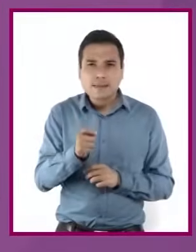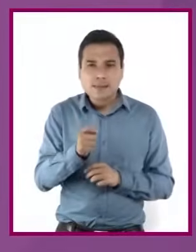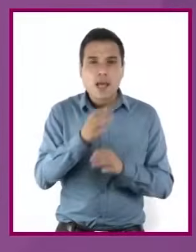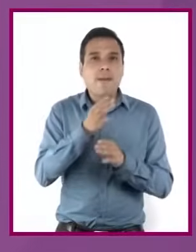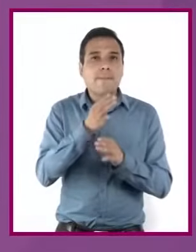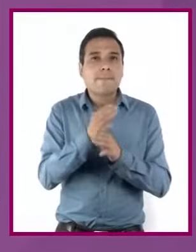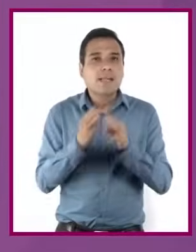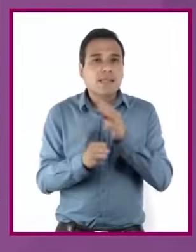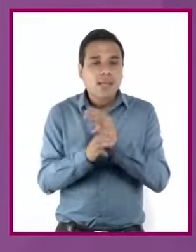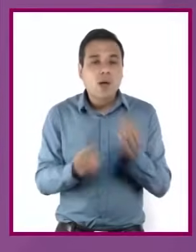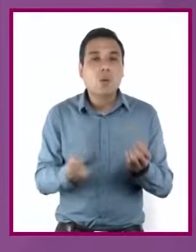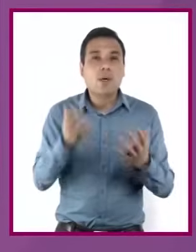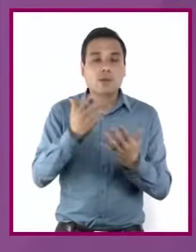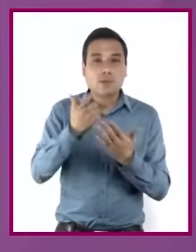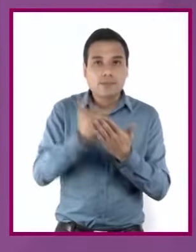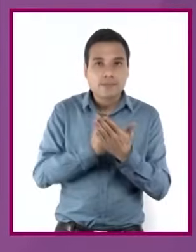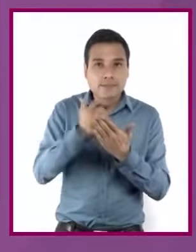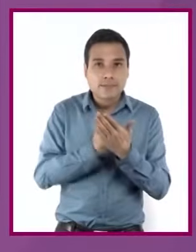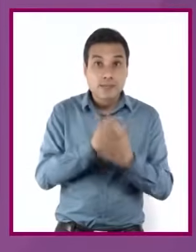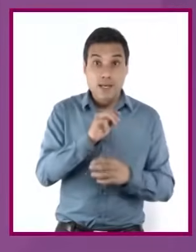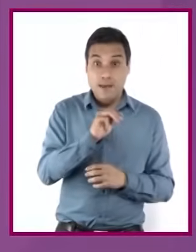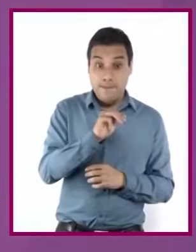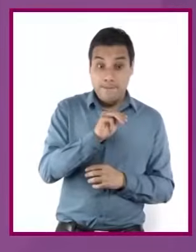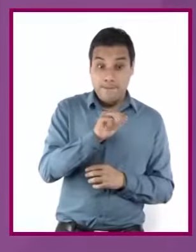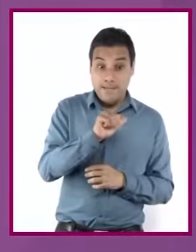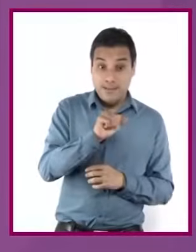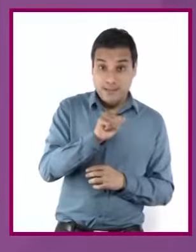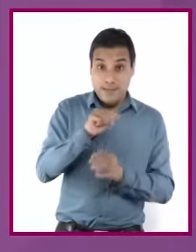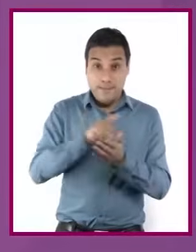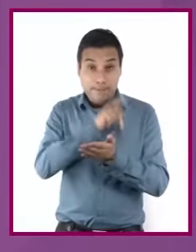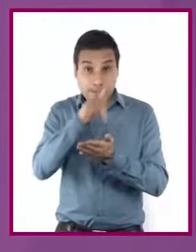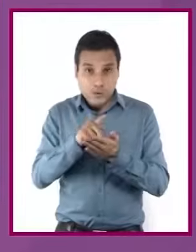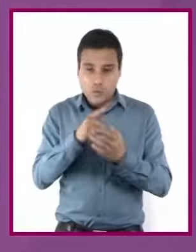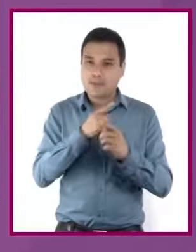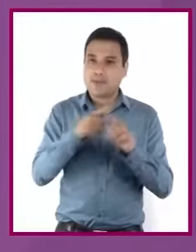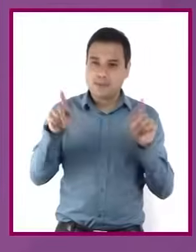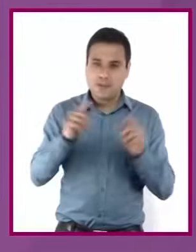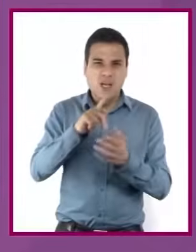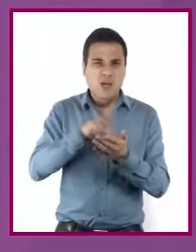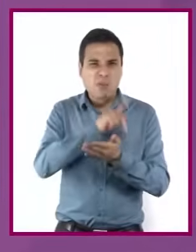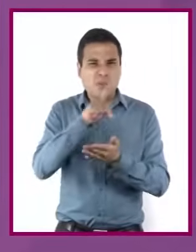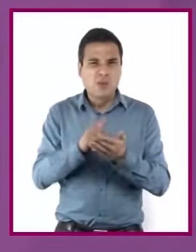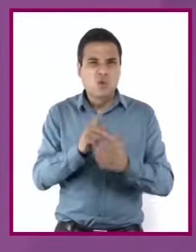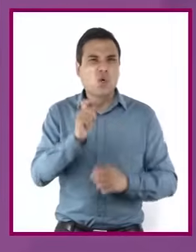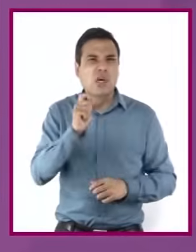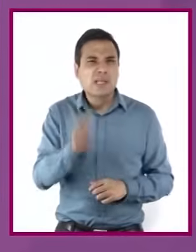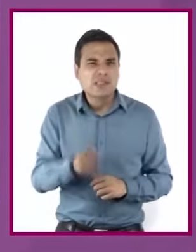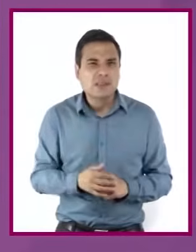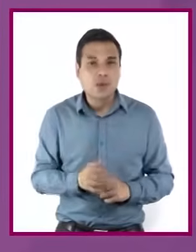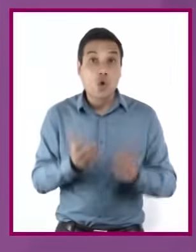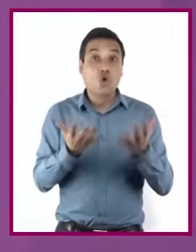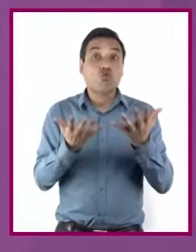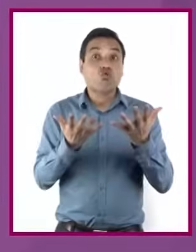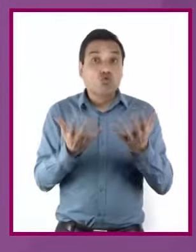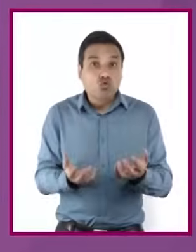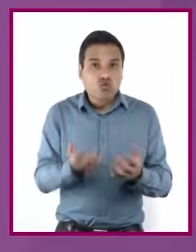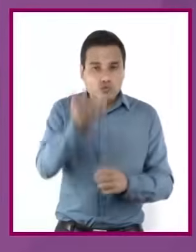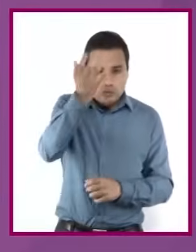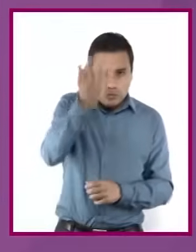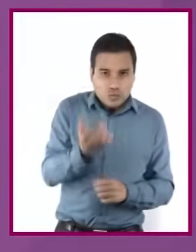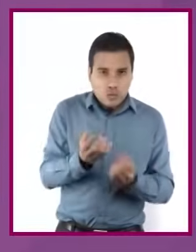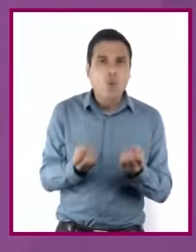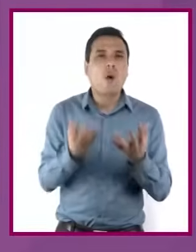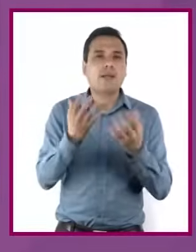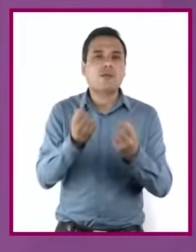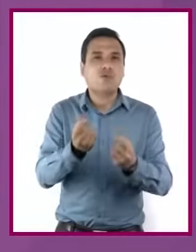No confundamos la masa con el peso, pues este es la fuerza con la que un objeto es atraído por la Tierra. En